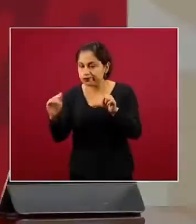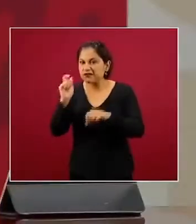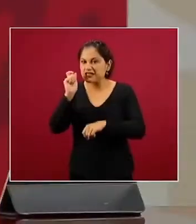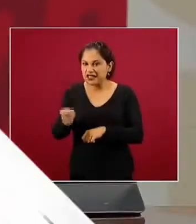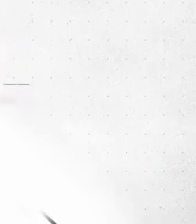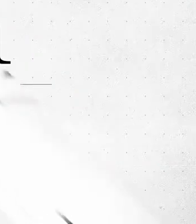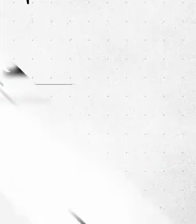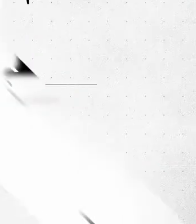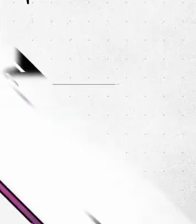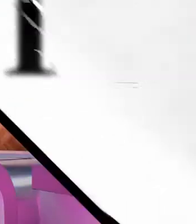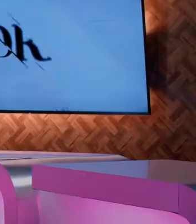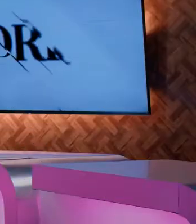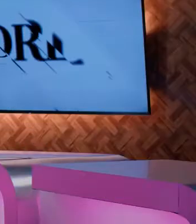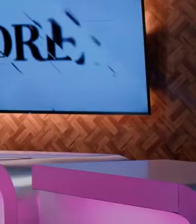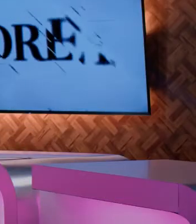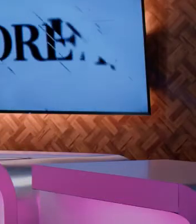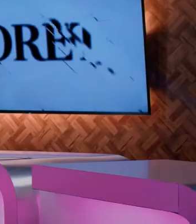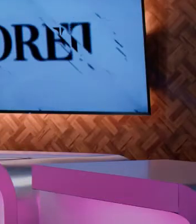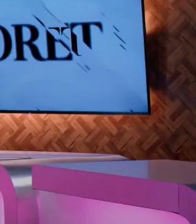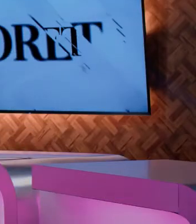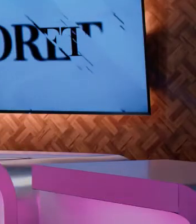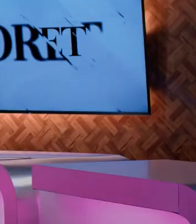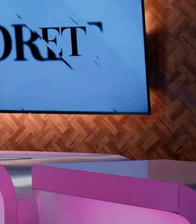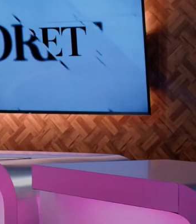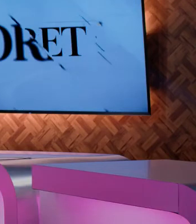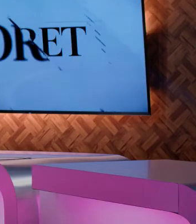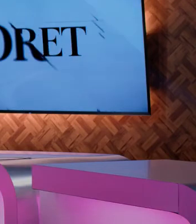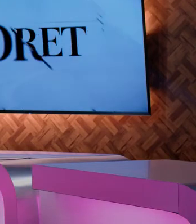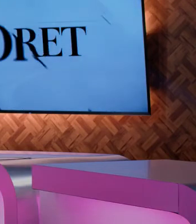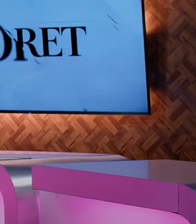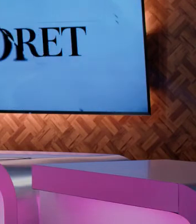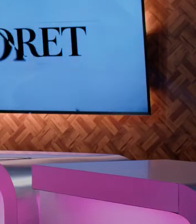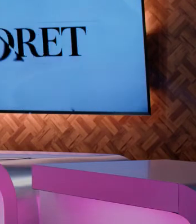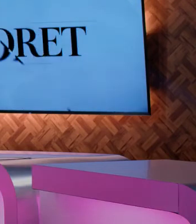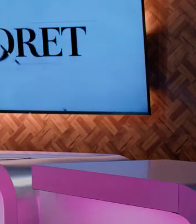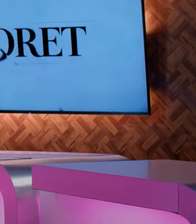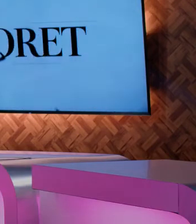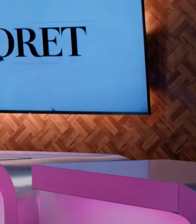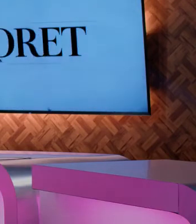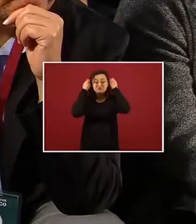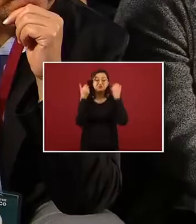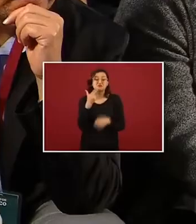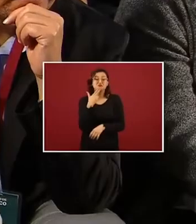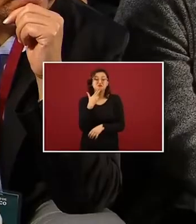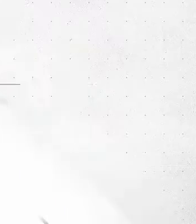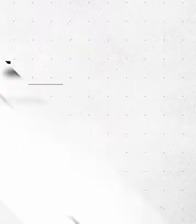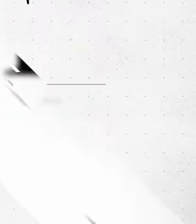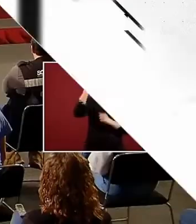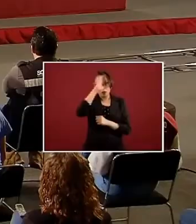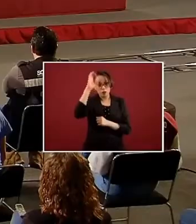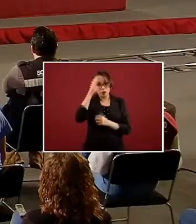sea plana como esta mesa. ¿O qué me dice de los cubrebocas? ¿Ya cambió de opinión como 5 veces?